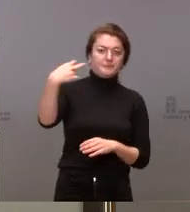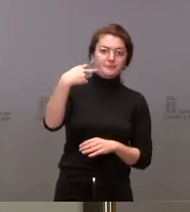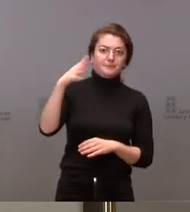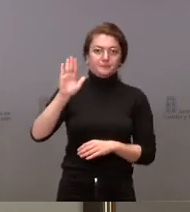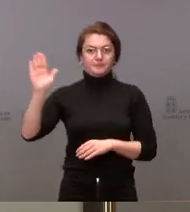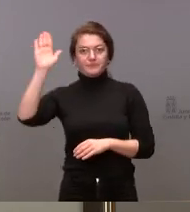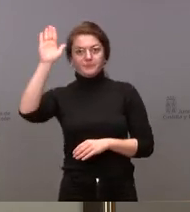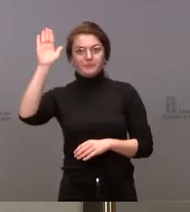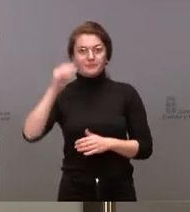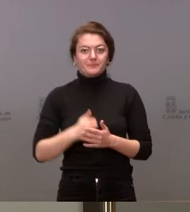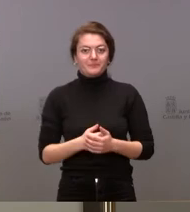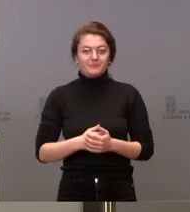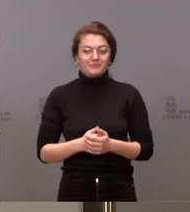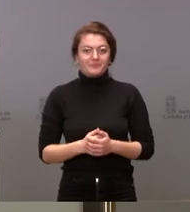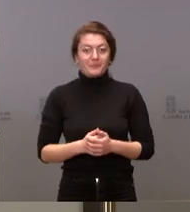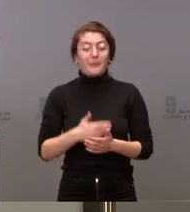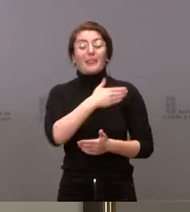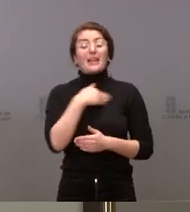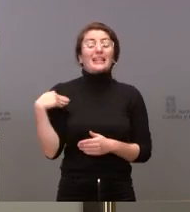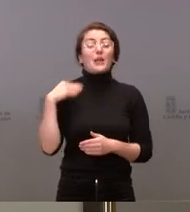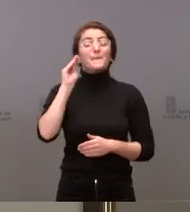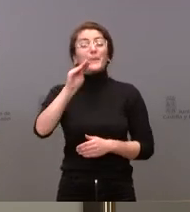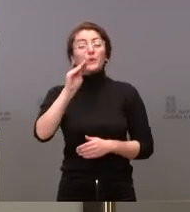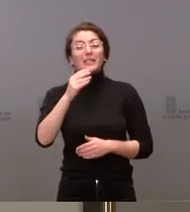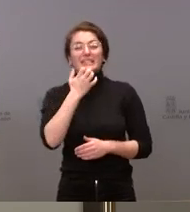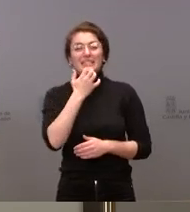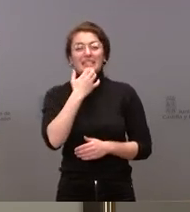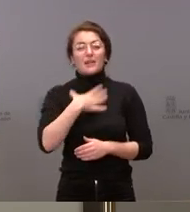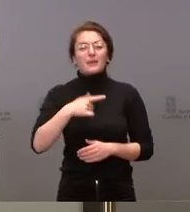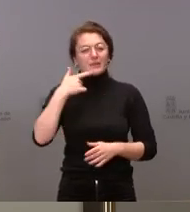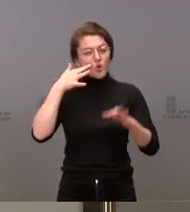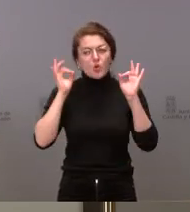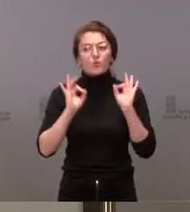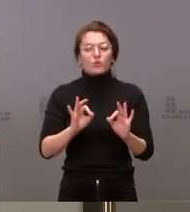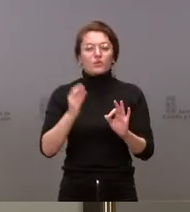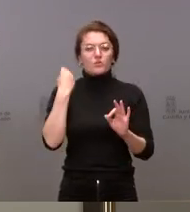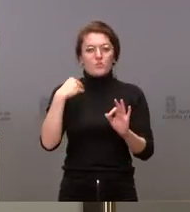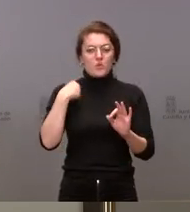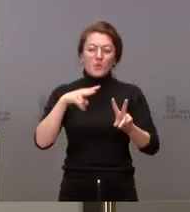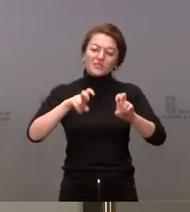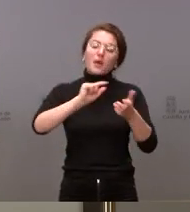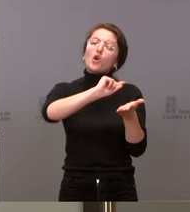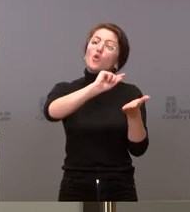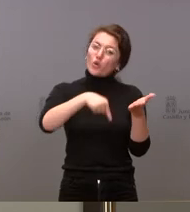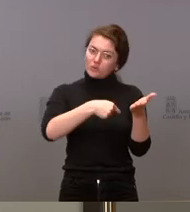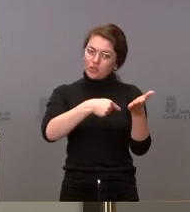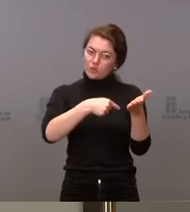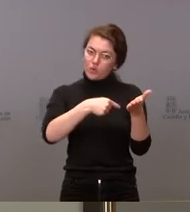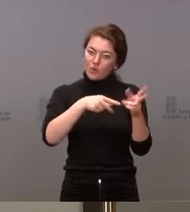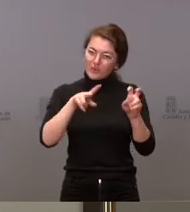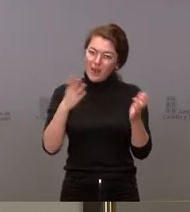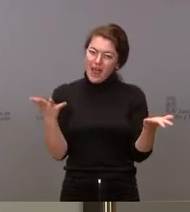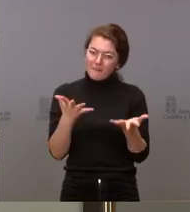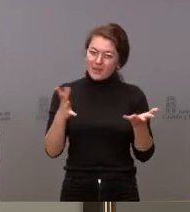i le quería preguntar a ver si puede ser un poquito más concreto con esos contratos de emergencia porque no